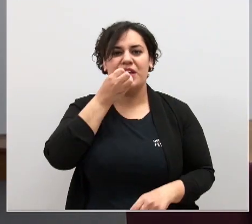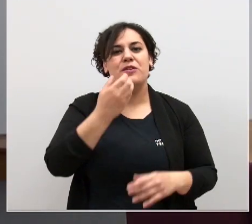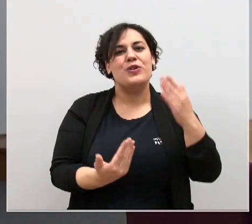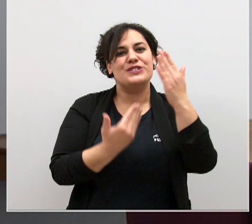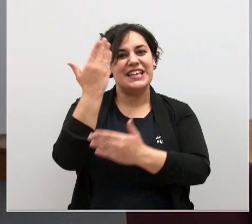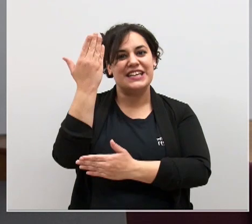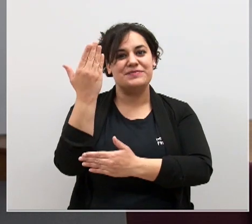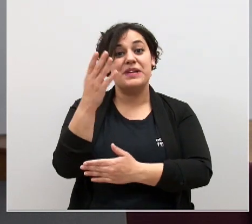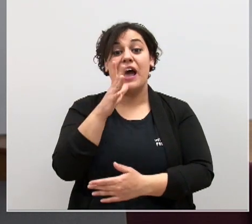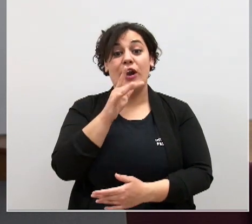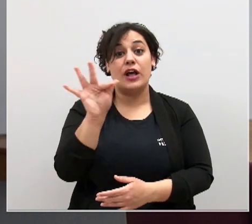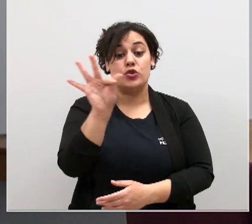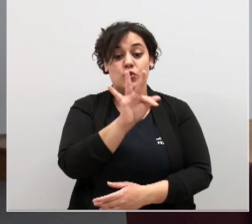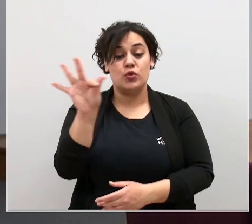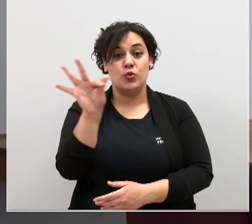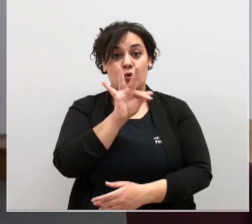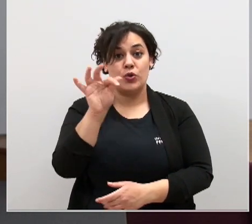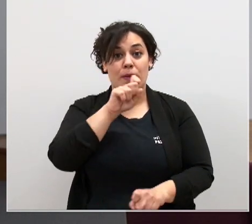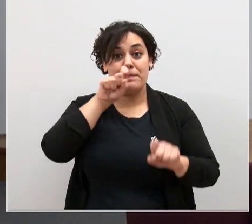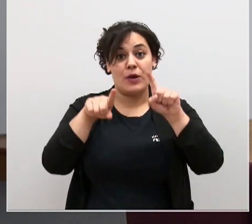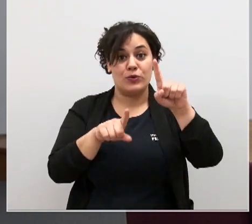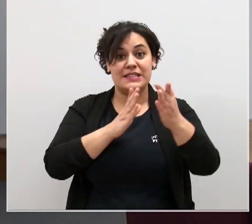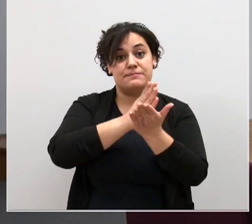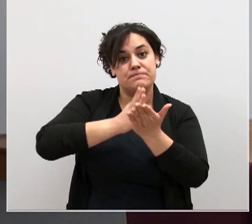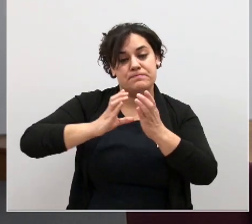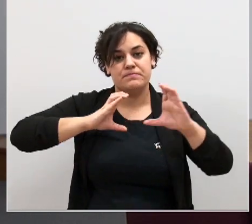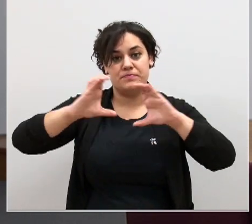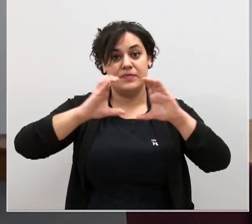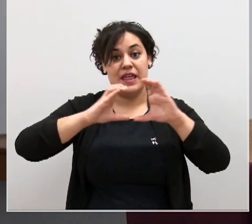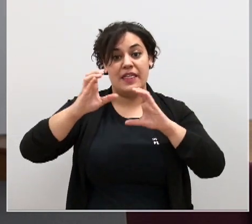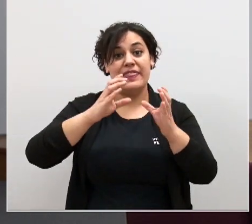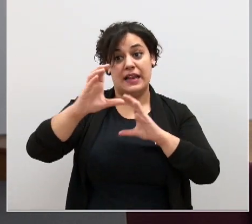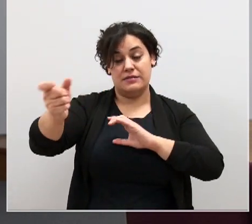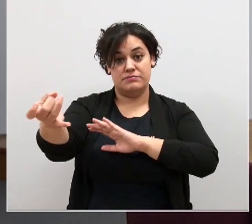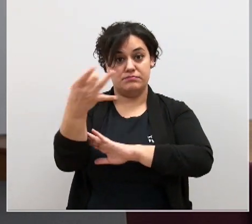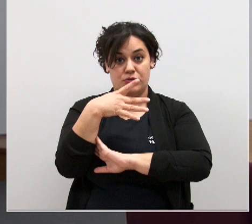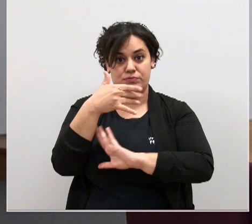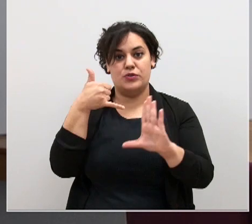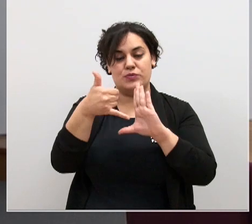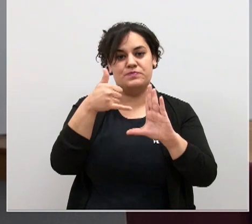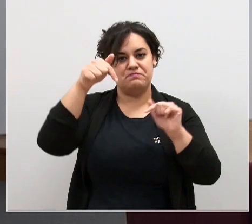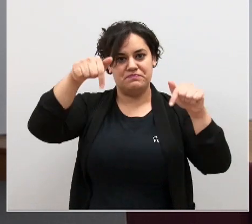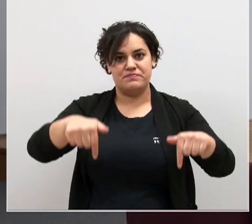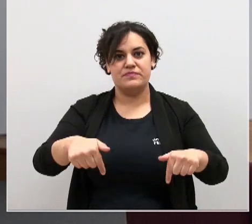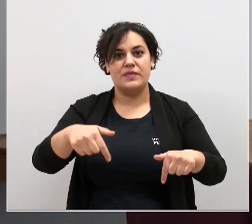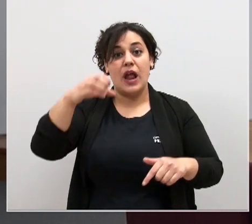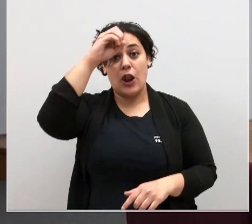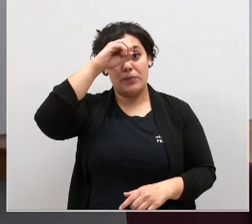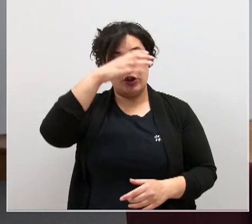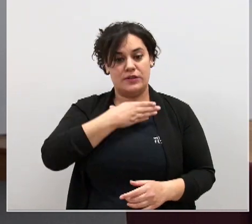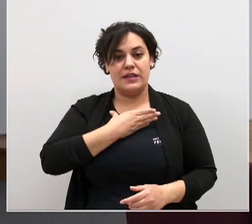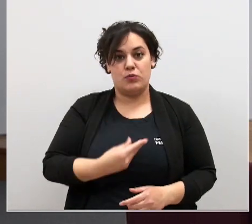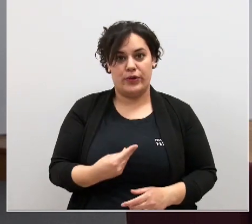días. Damos paso ahora al turno de preguntas que los medios de comunicación nos han enviado por WhatsApp para el día de hoy. Pregunta de La Opinión de